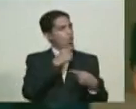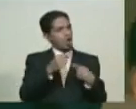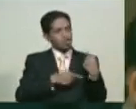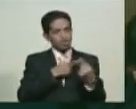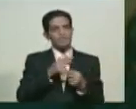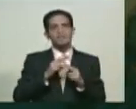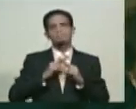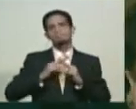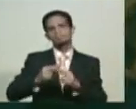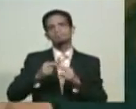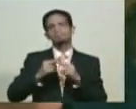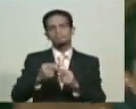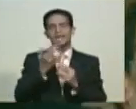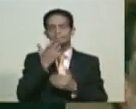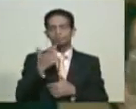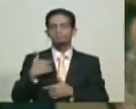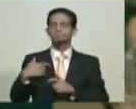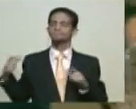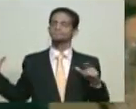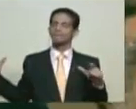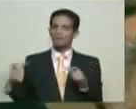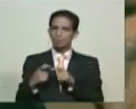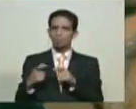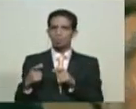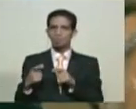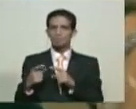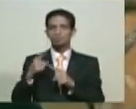Todas las reuniones que hemos sostenemos